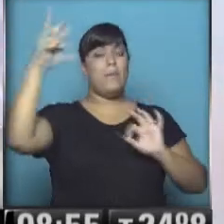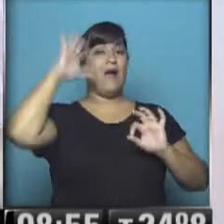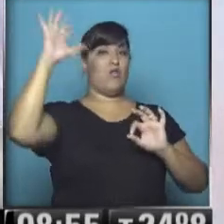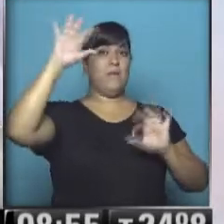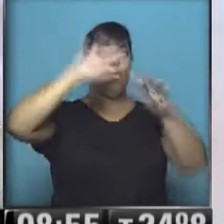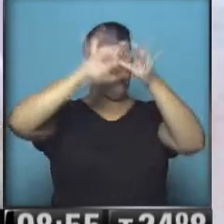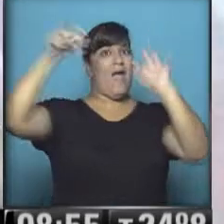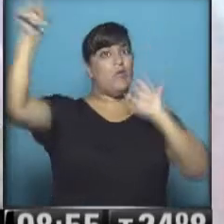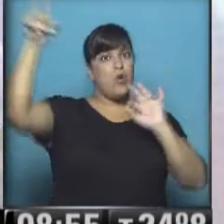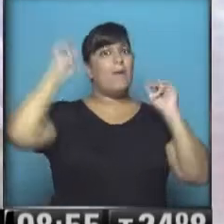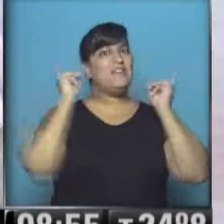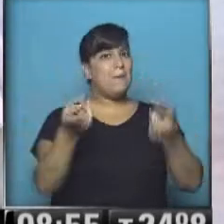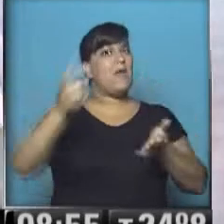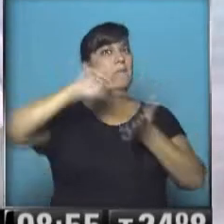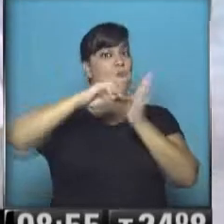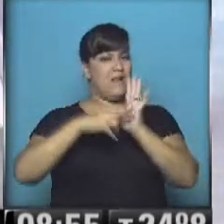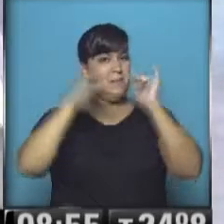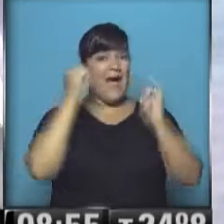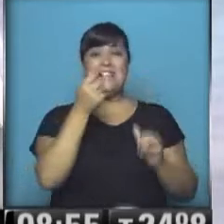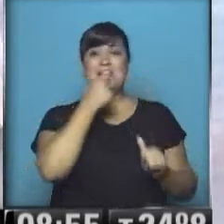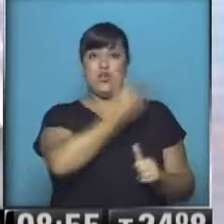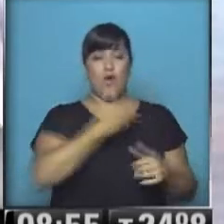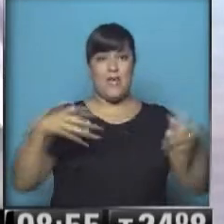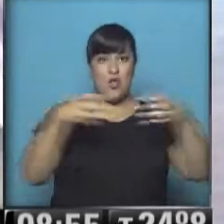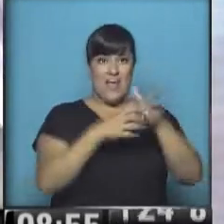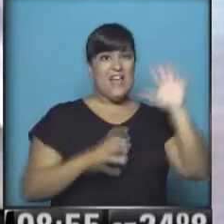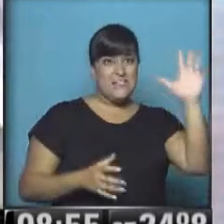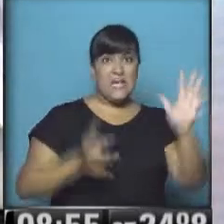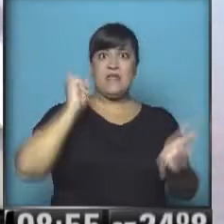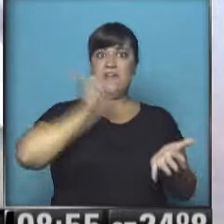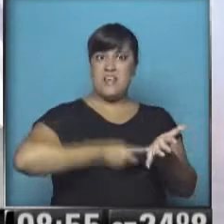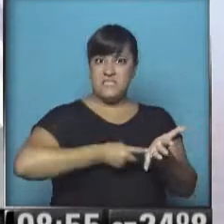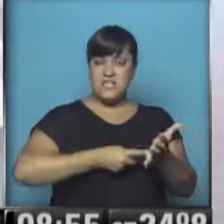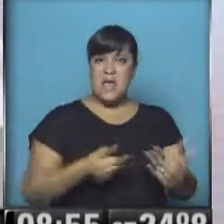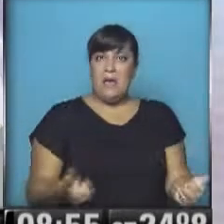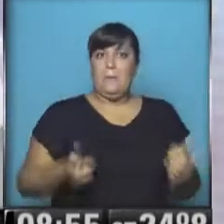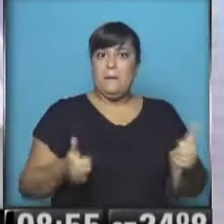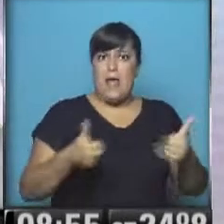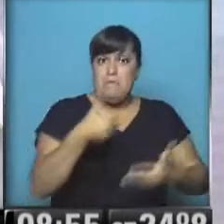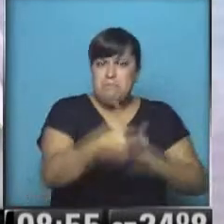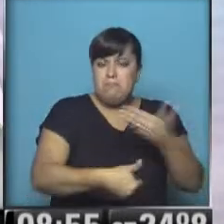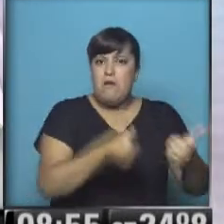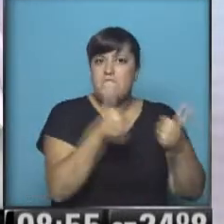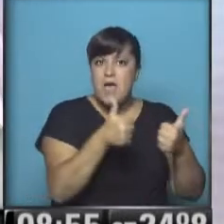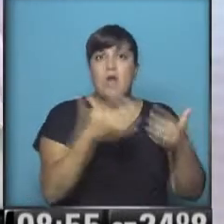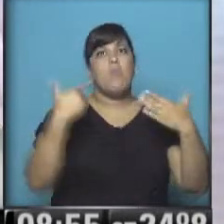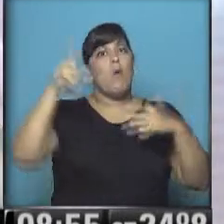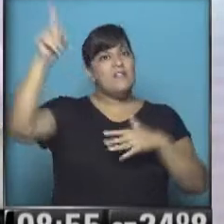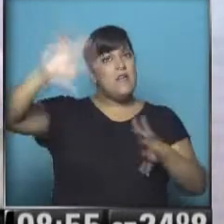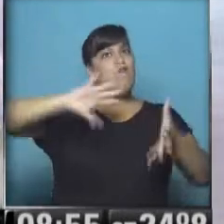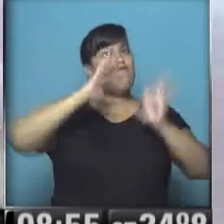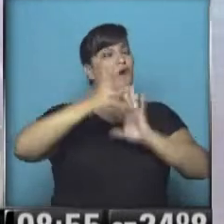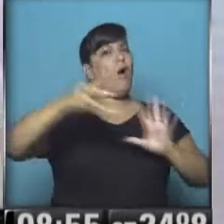para también está en crisis y si a este gobierno le va bien el gobierno de si se despeja de no llevar bien esto puede ser un